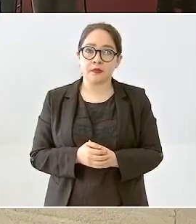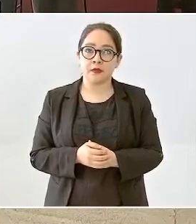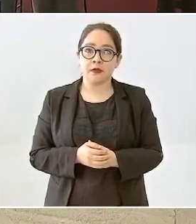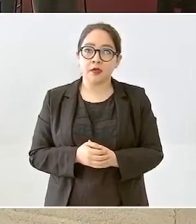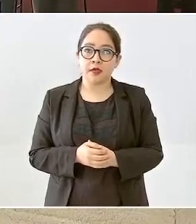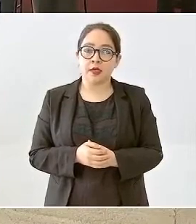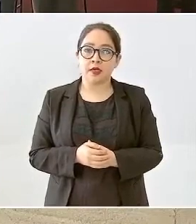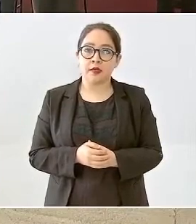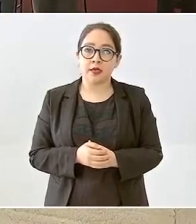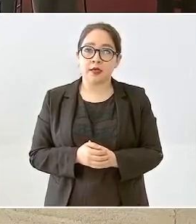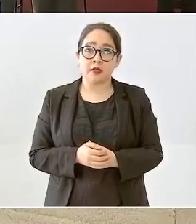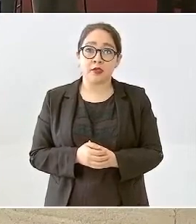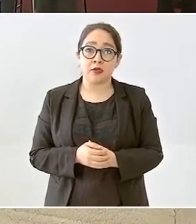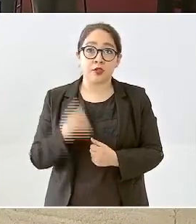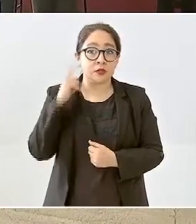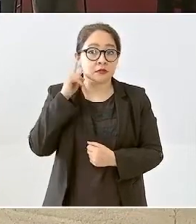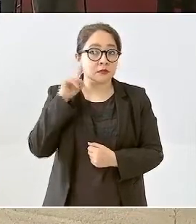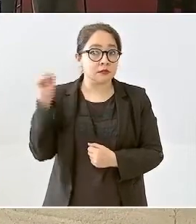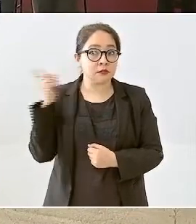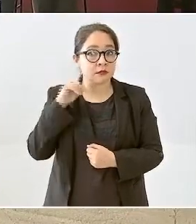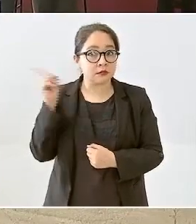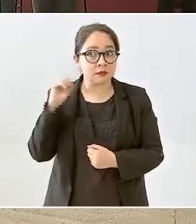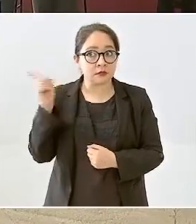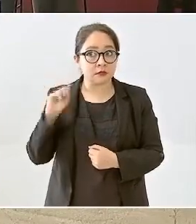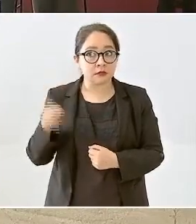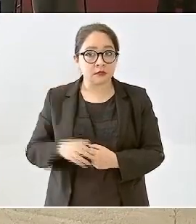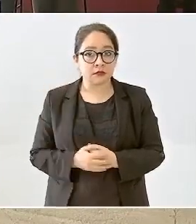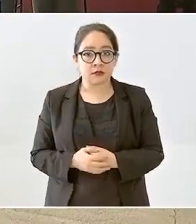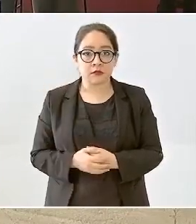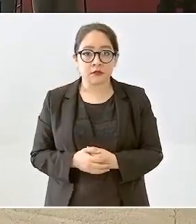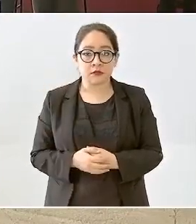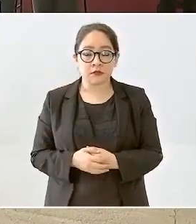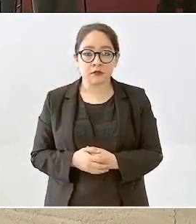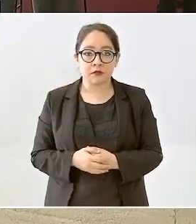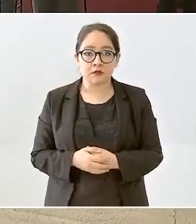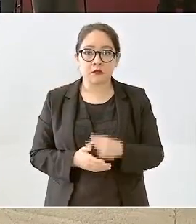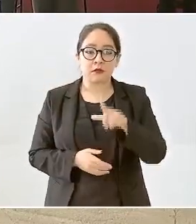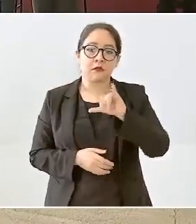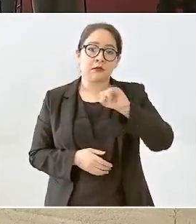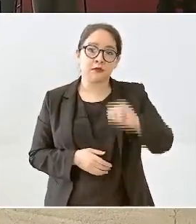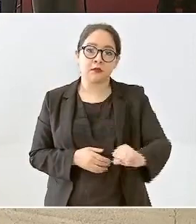el comandante de la Guardia Nacional, general Luis Rodríguez Bucio,